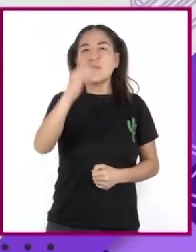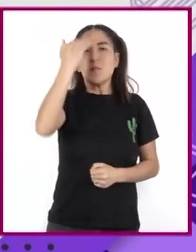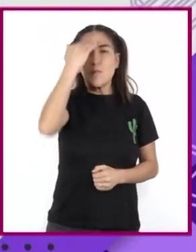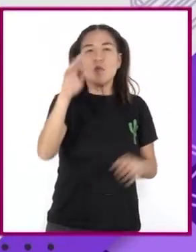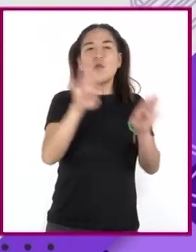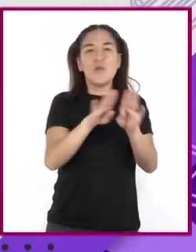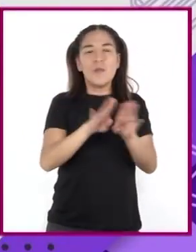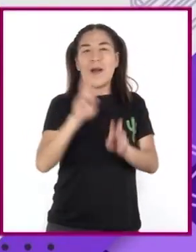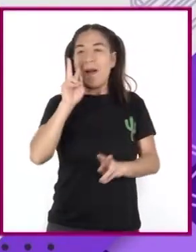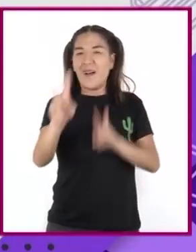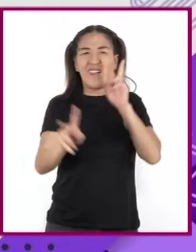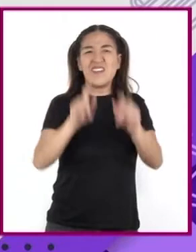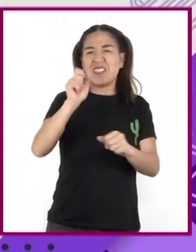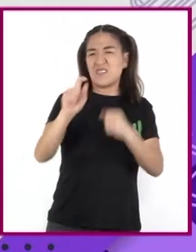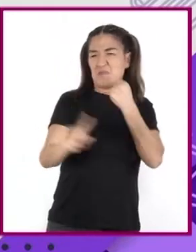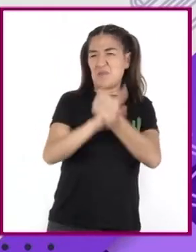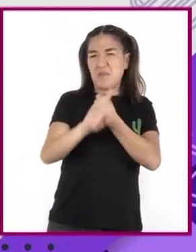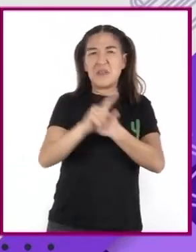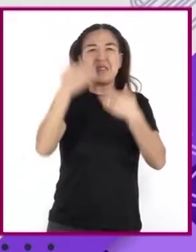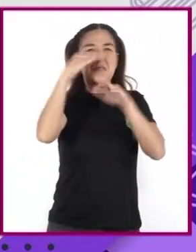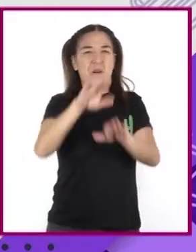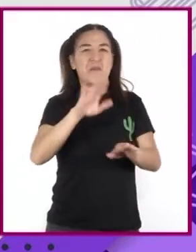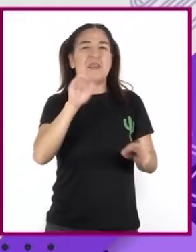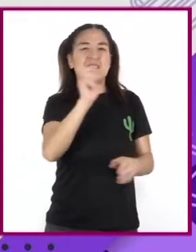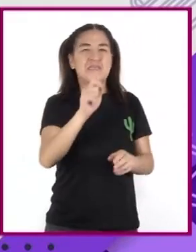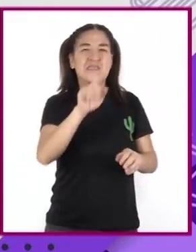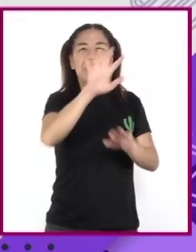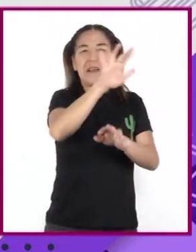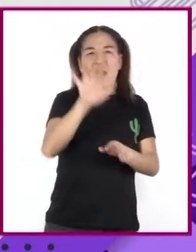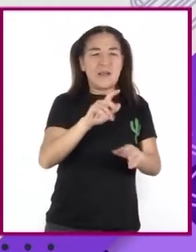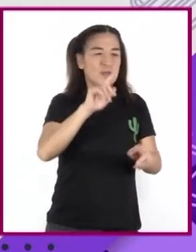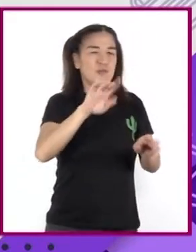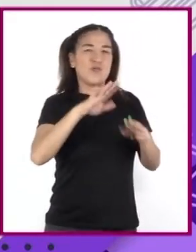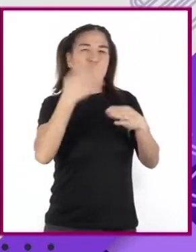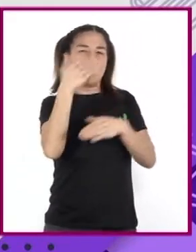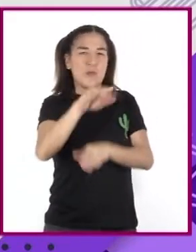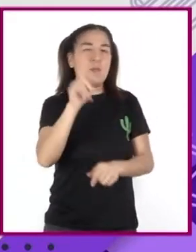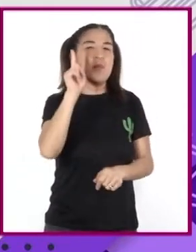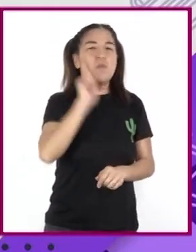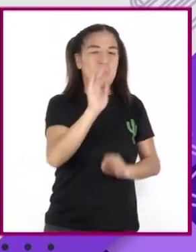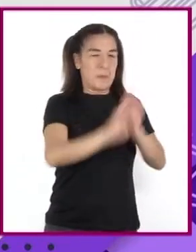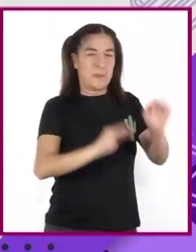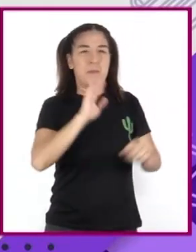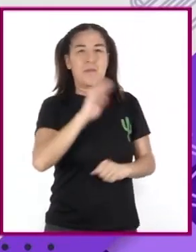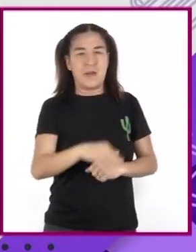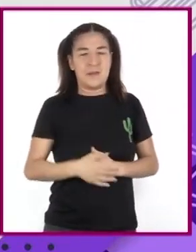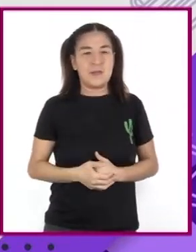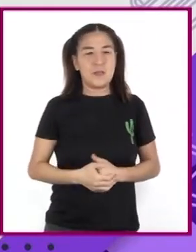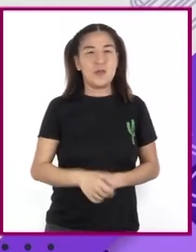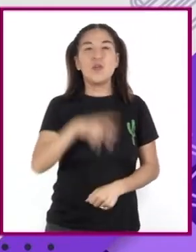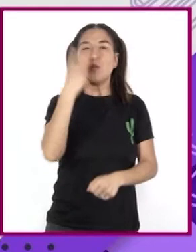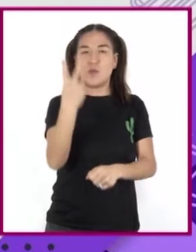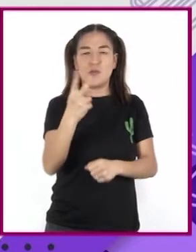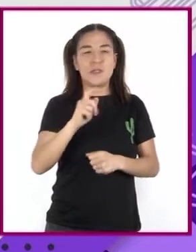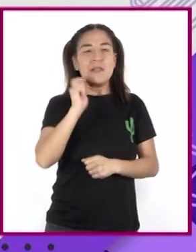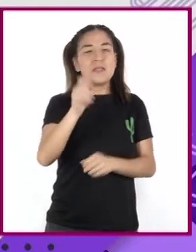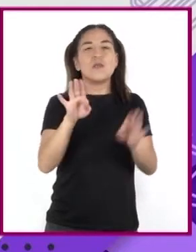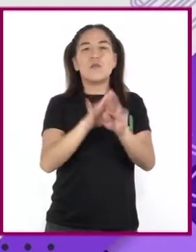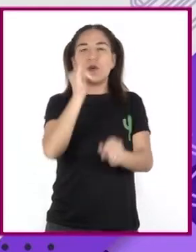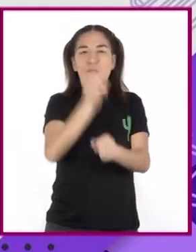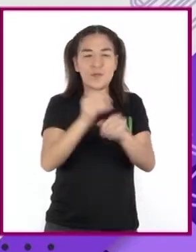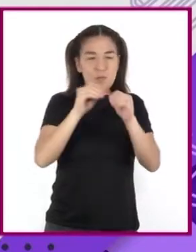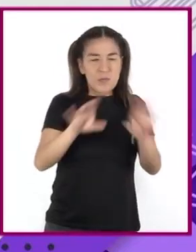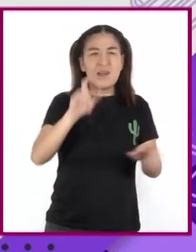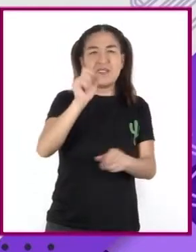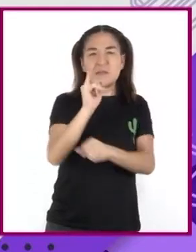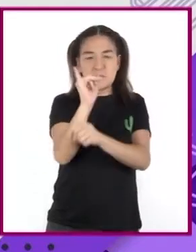mensajes sexistas en la información que recibimos. 2. informarse del enfoque y las visiones